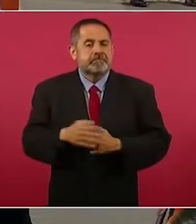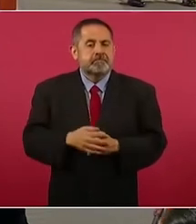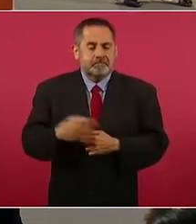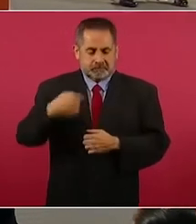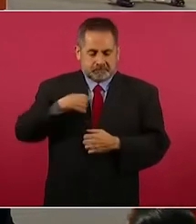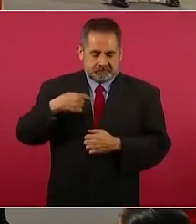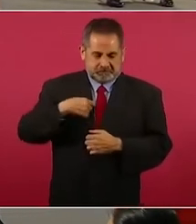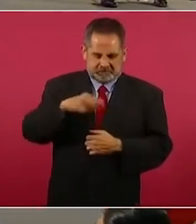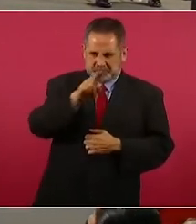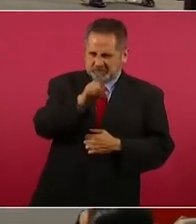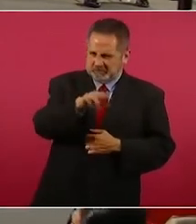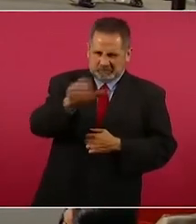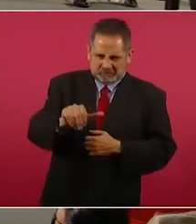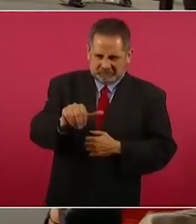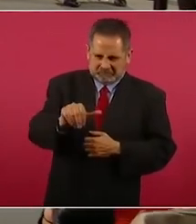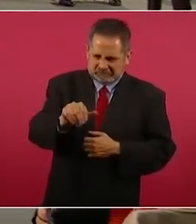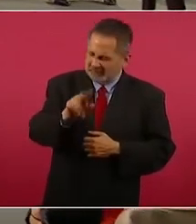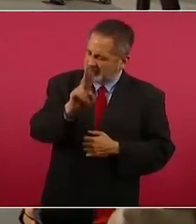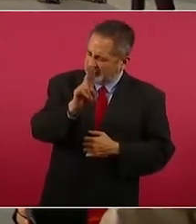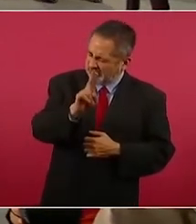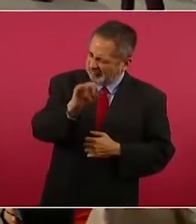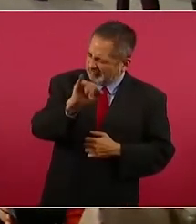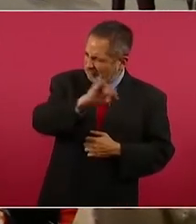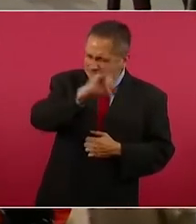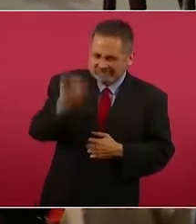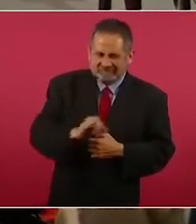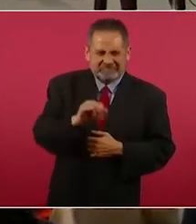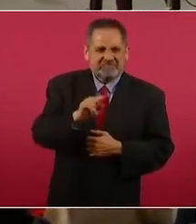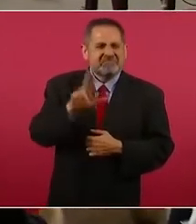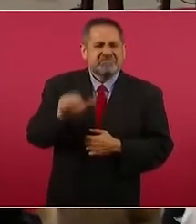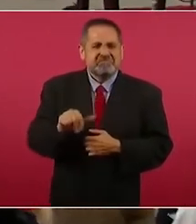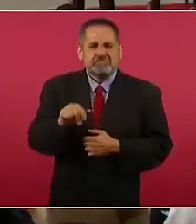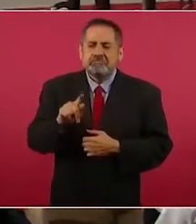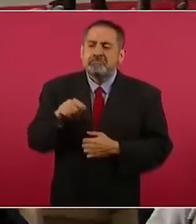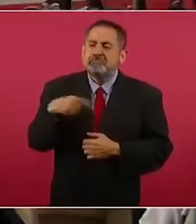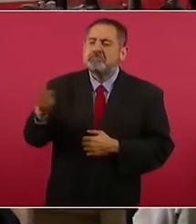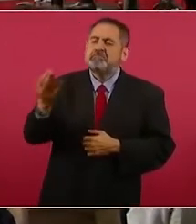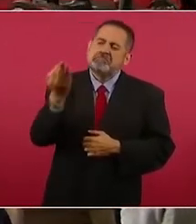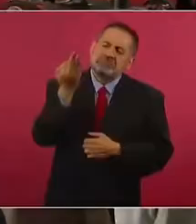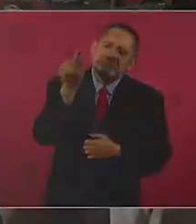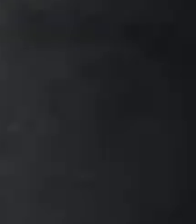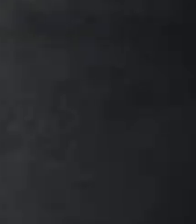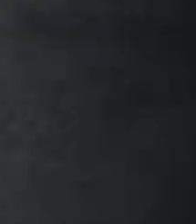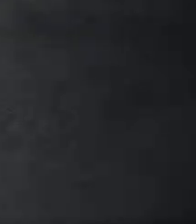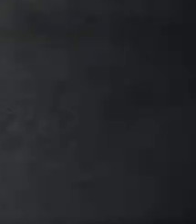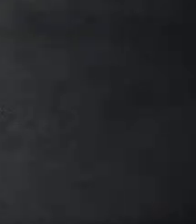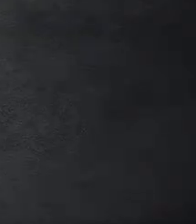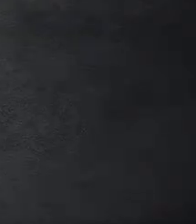nunca, jamás vamos a traicionar al pueblo.